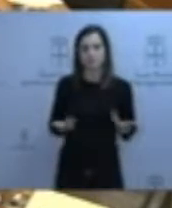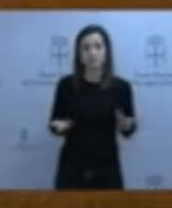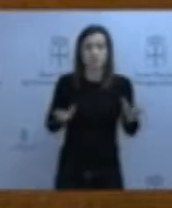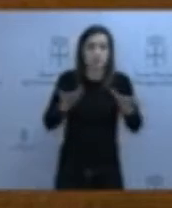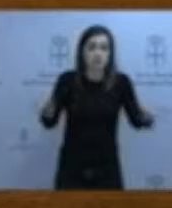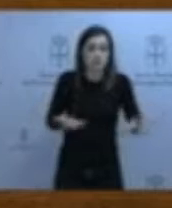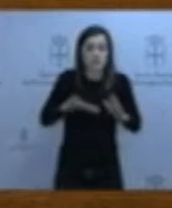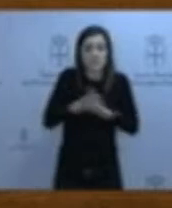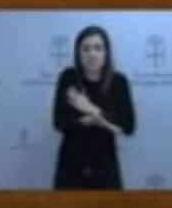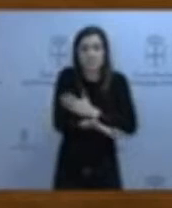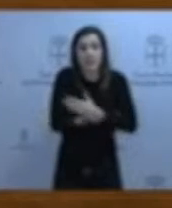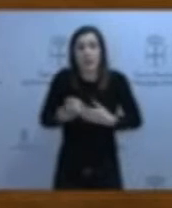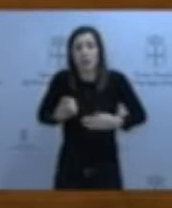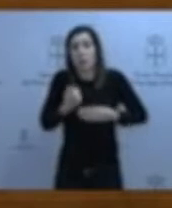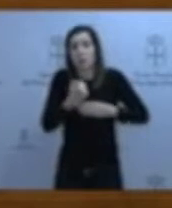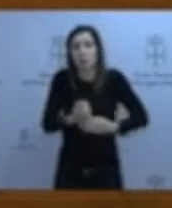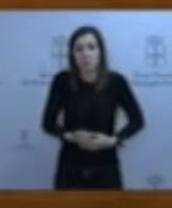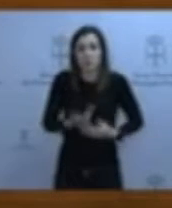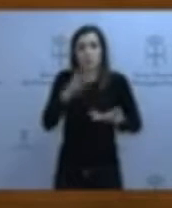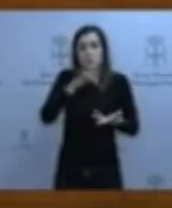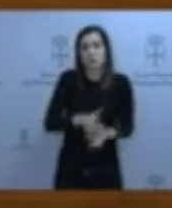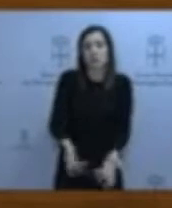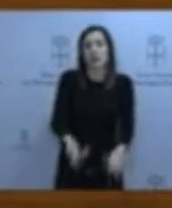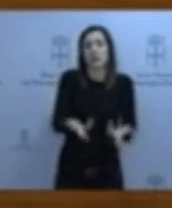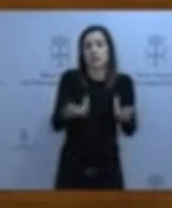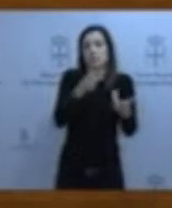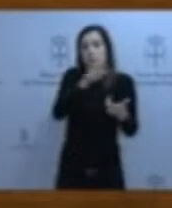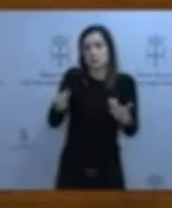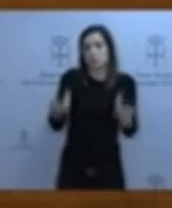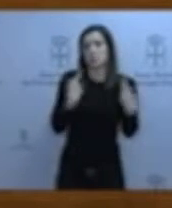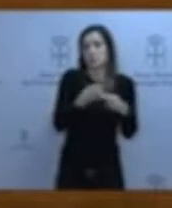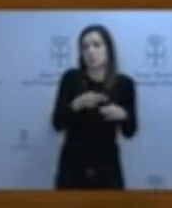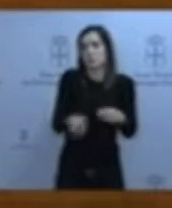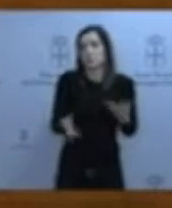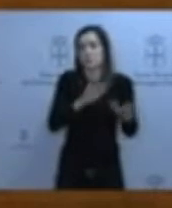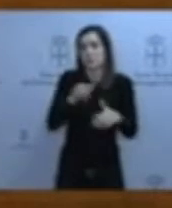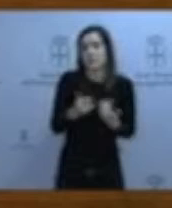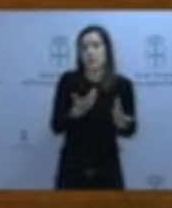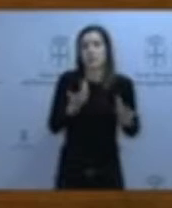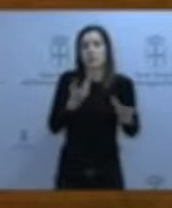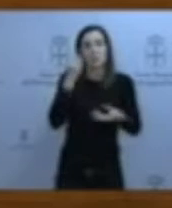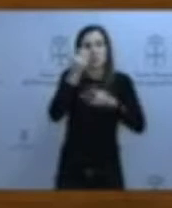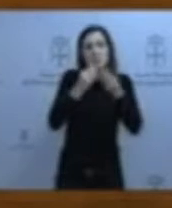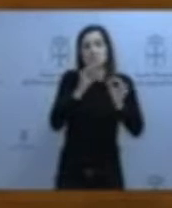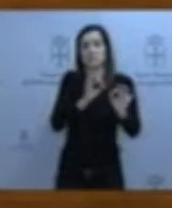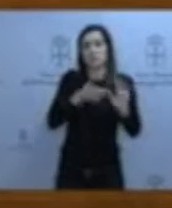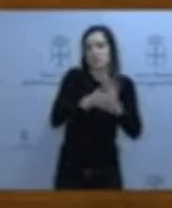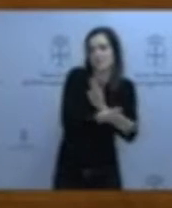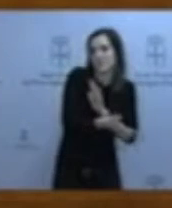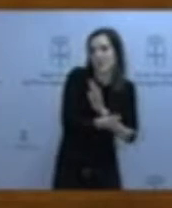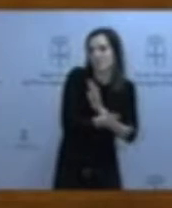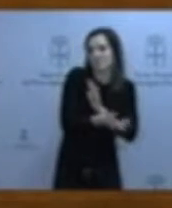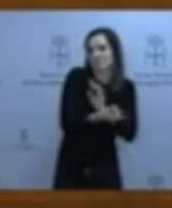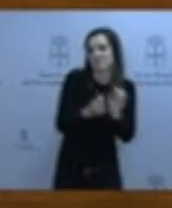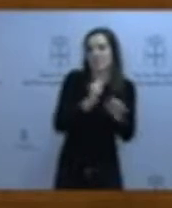no, de responsables políticos venidos a menos que encuentran una jugosa fuente de retiro en